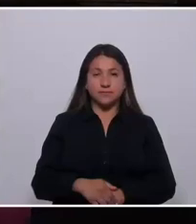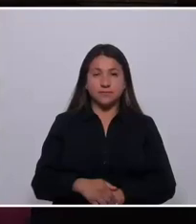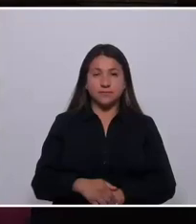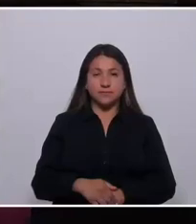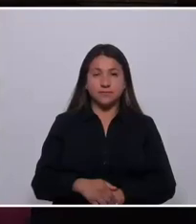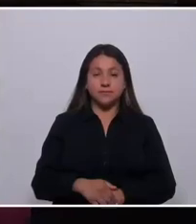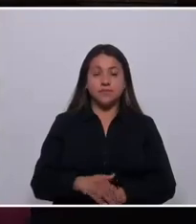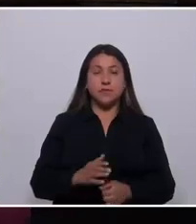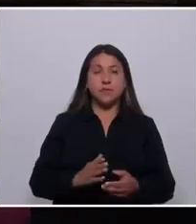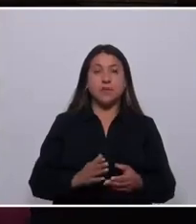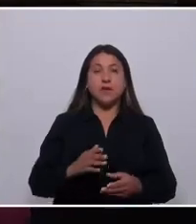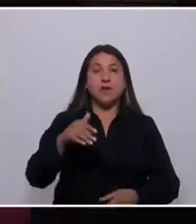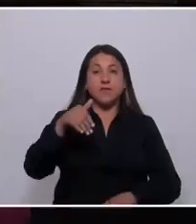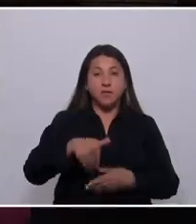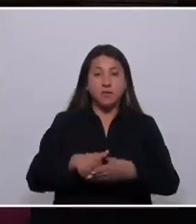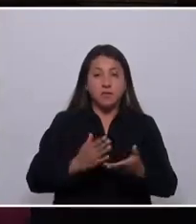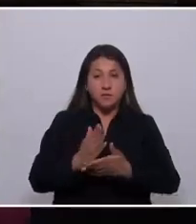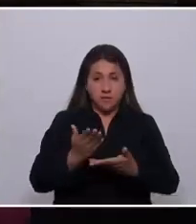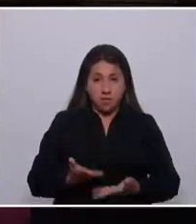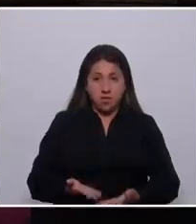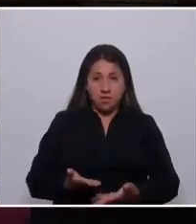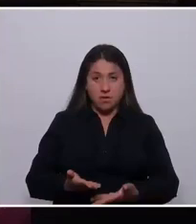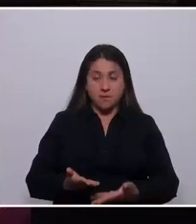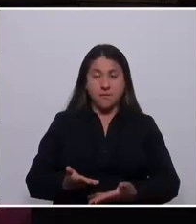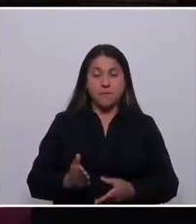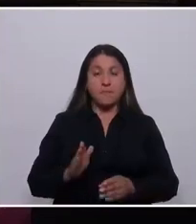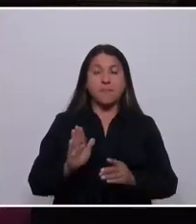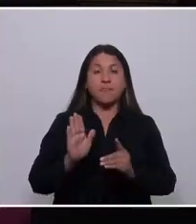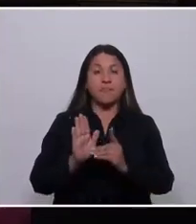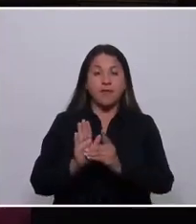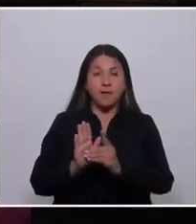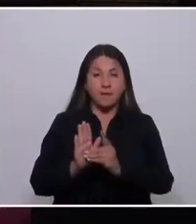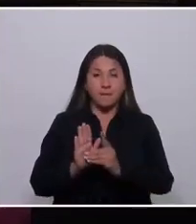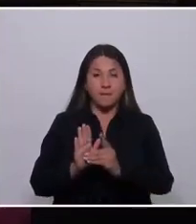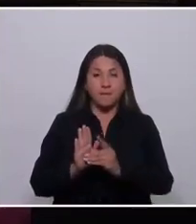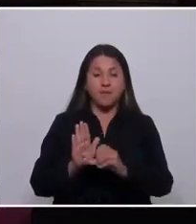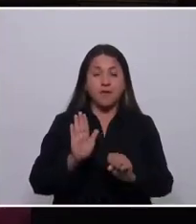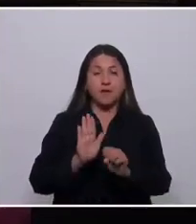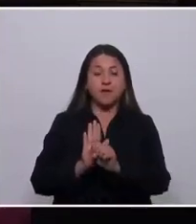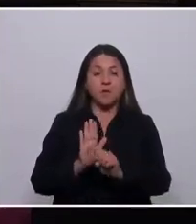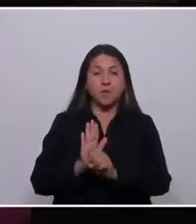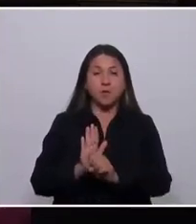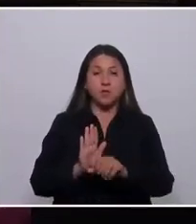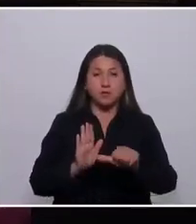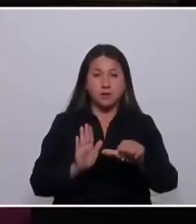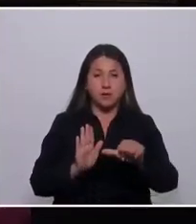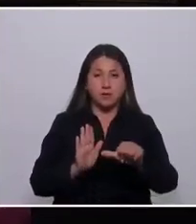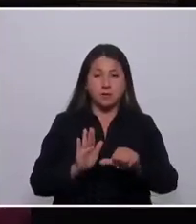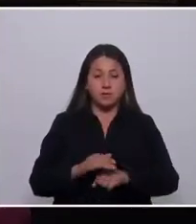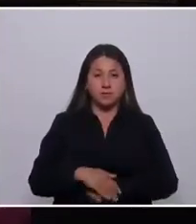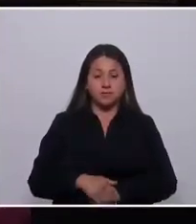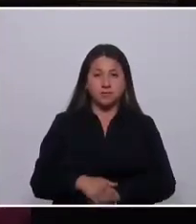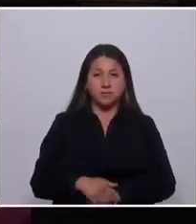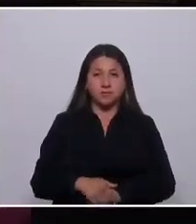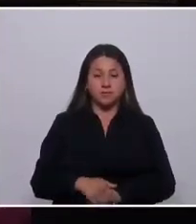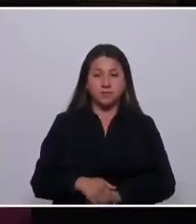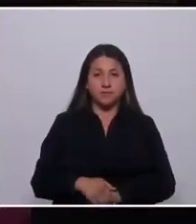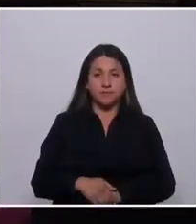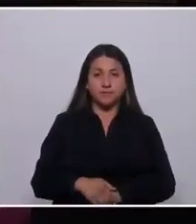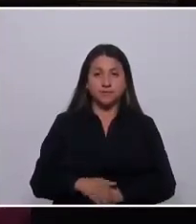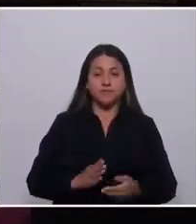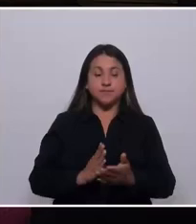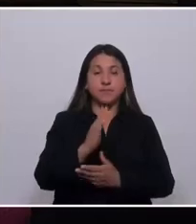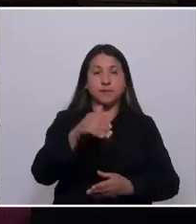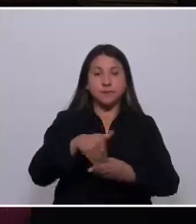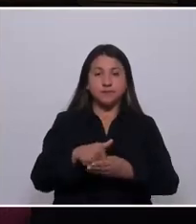En votación, entonces, la letra D del artículo 6. Se somete a